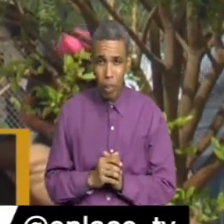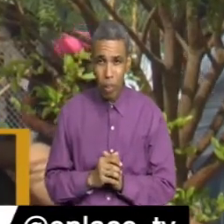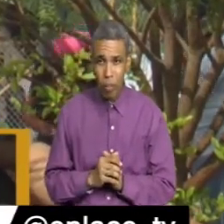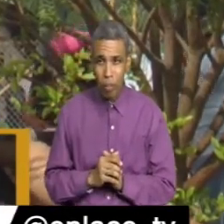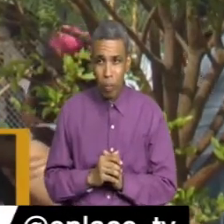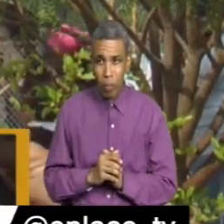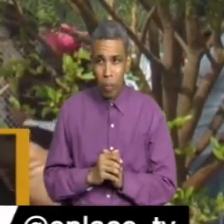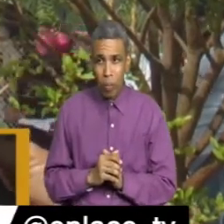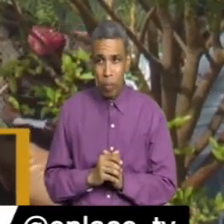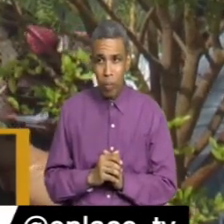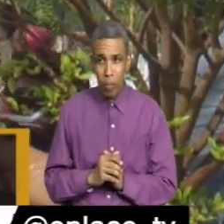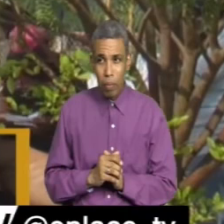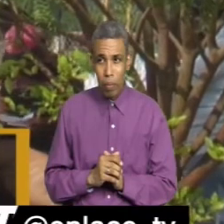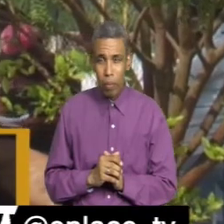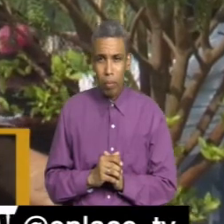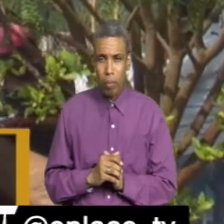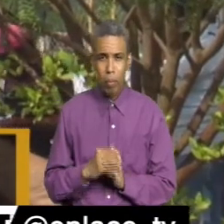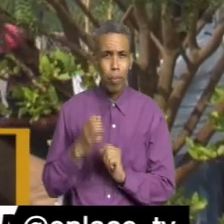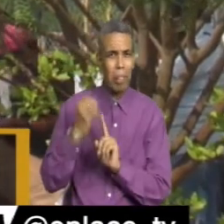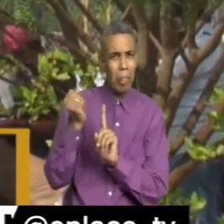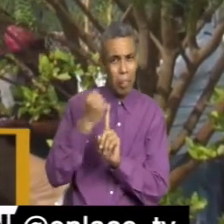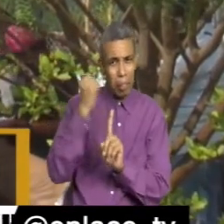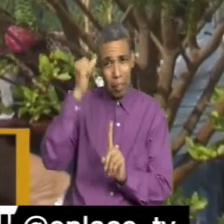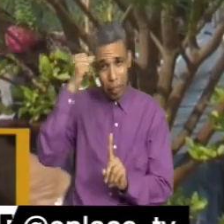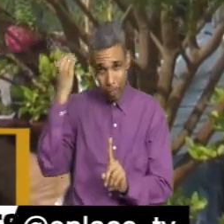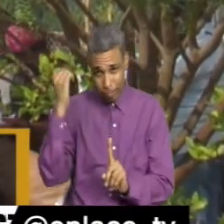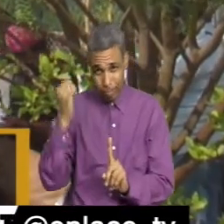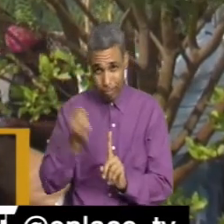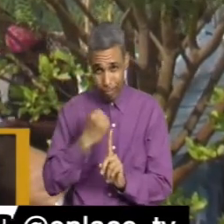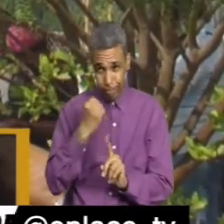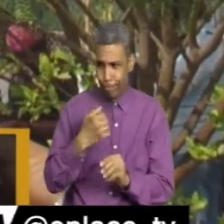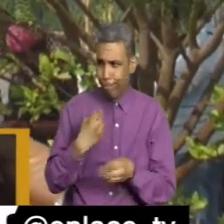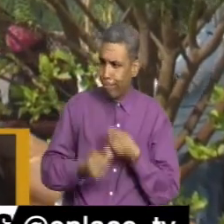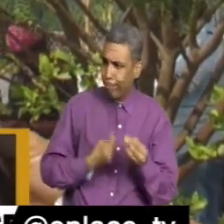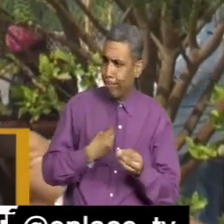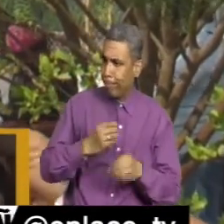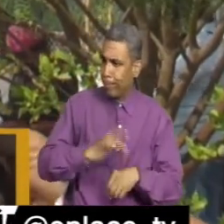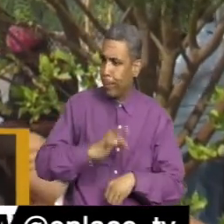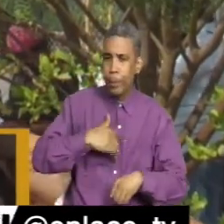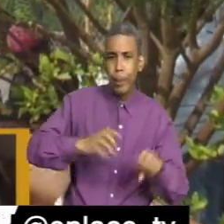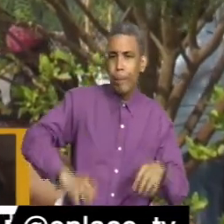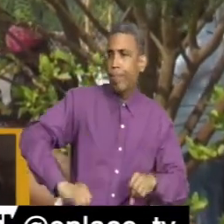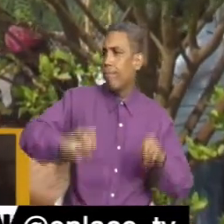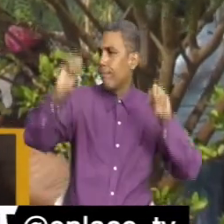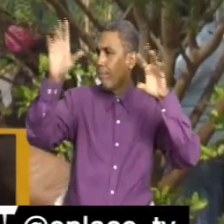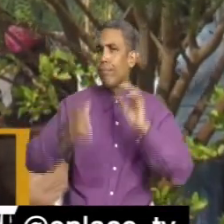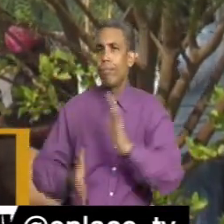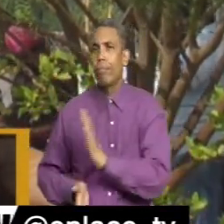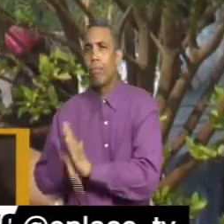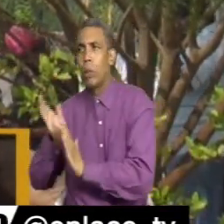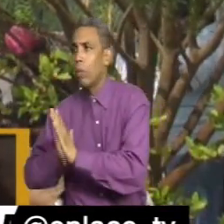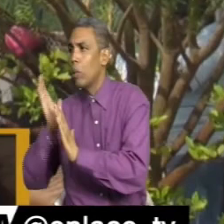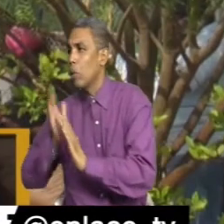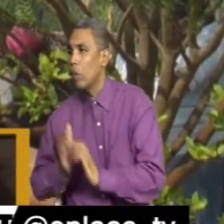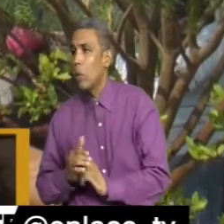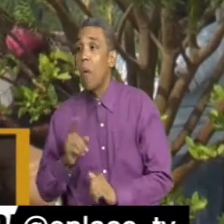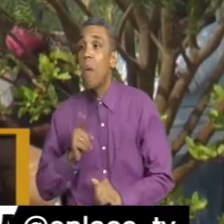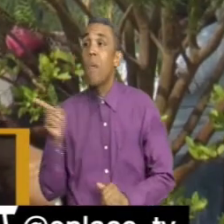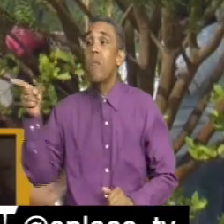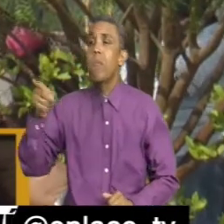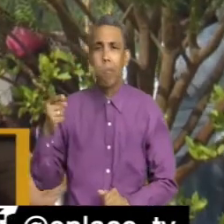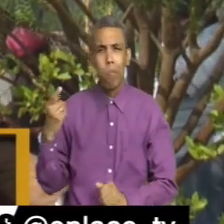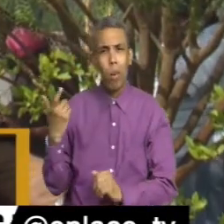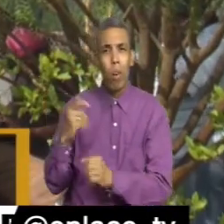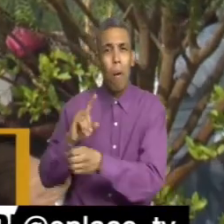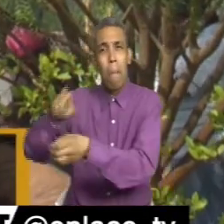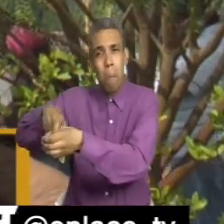aquí mismo, de nuestro patio, nos desplazaron y nos tocó mucha gente emigrar para afuera, pero resulta que en muchos campos que nos dieron la oportunidad de trabajar, traer